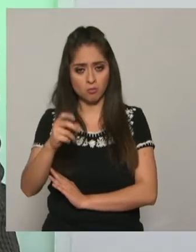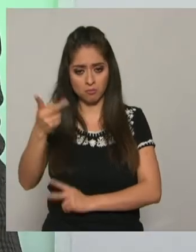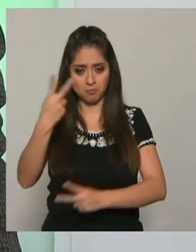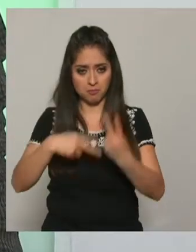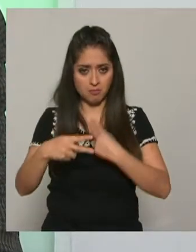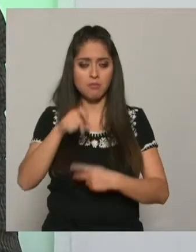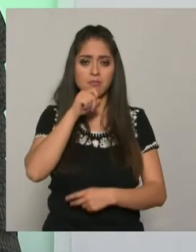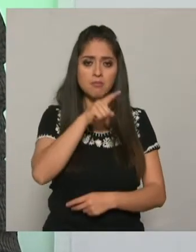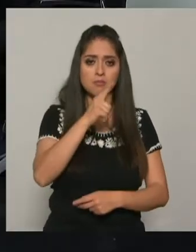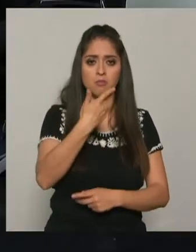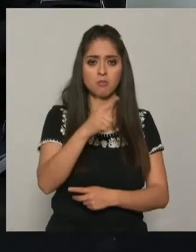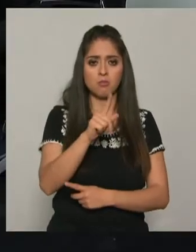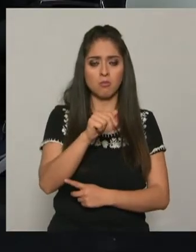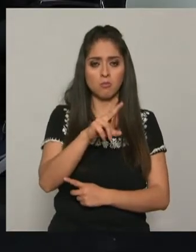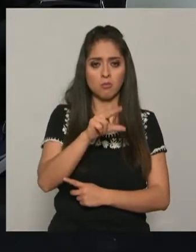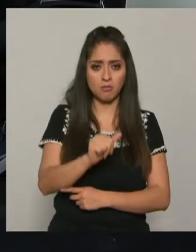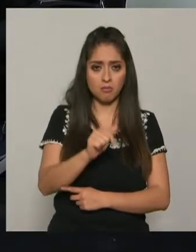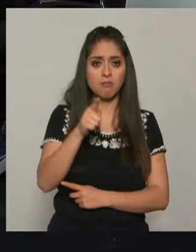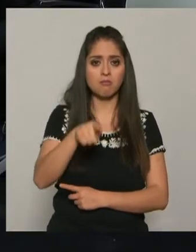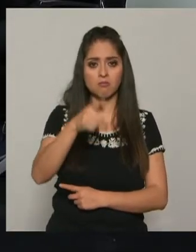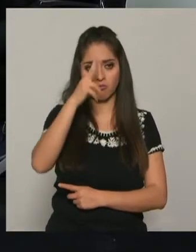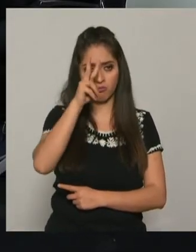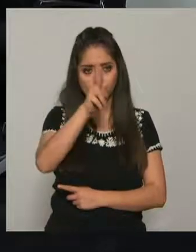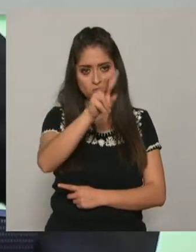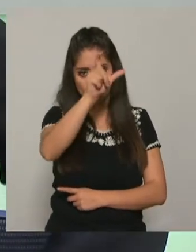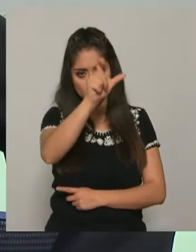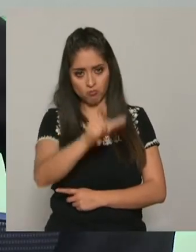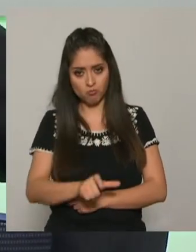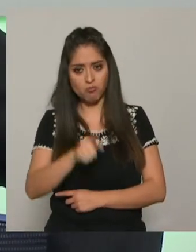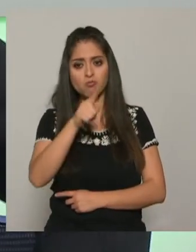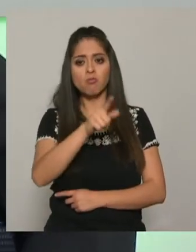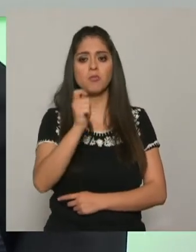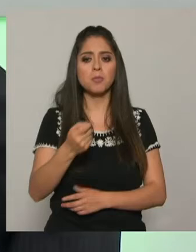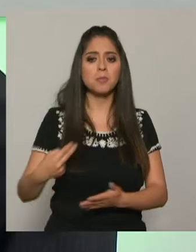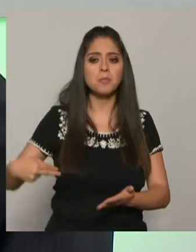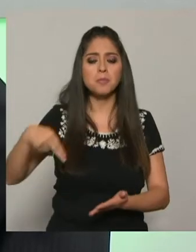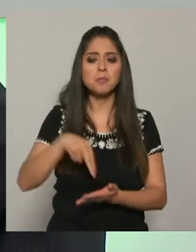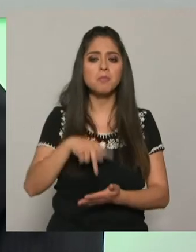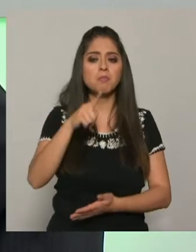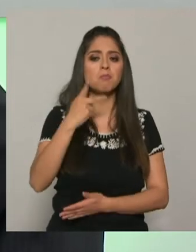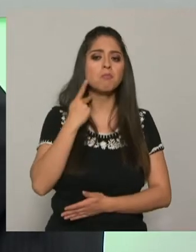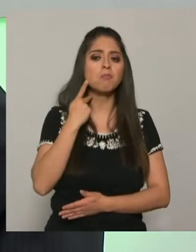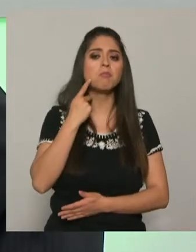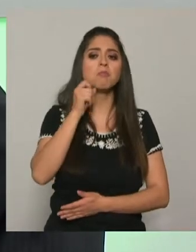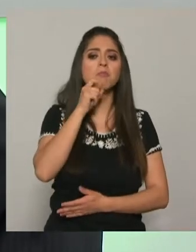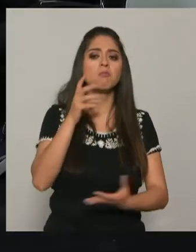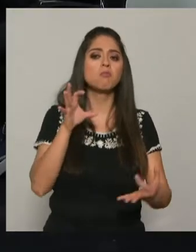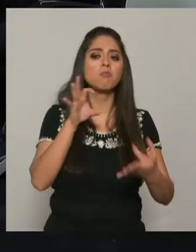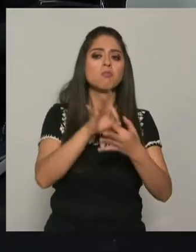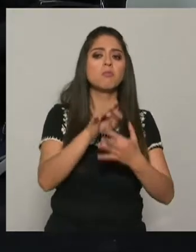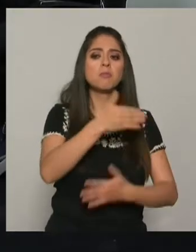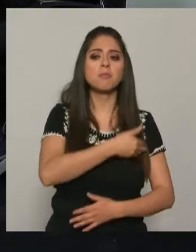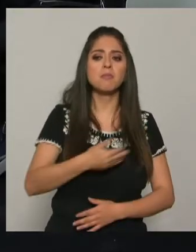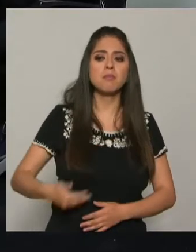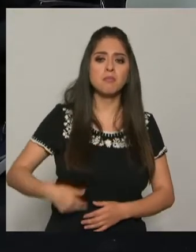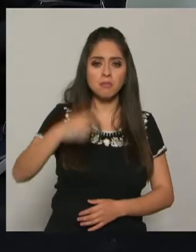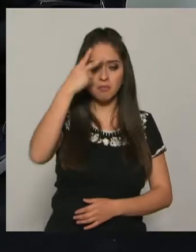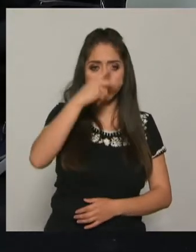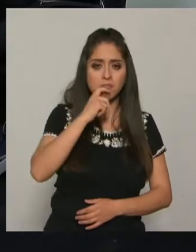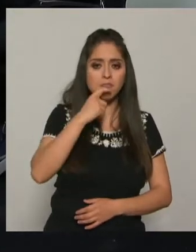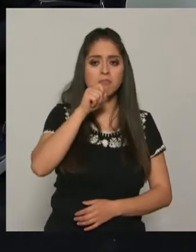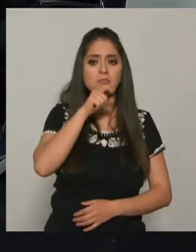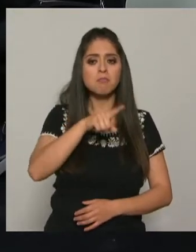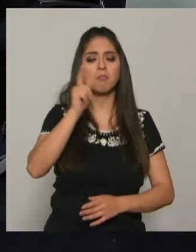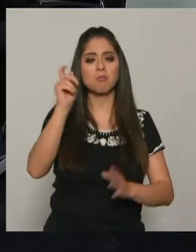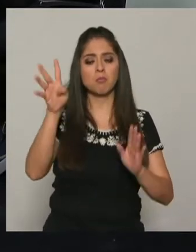y evidentemente a Gloria Dávila, porque usted la vio que saltó a escena política también con el presidente Andrés Manuel López Obrador y con la bandera del